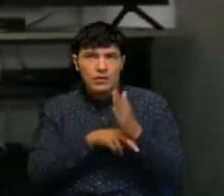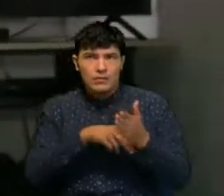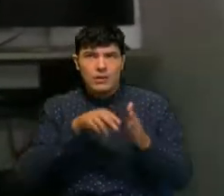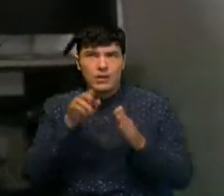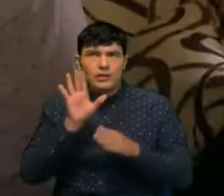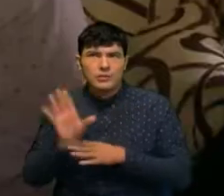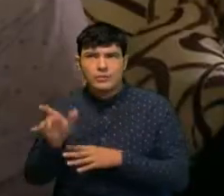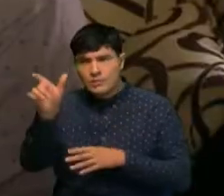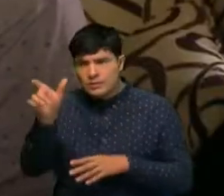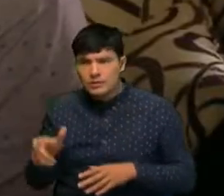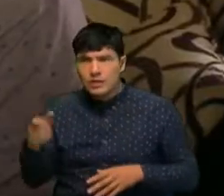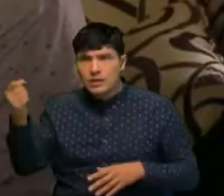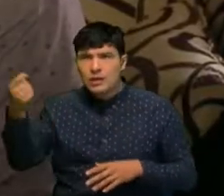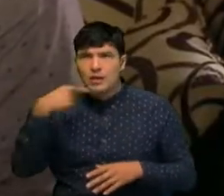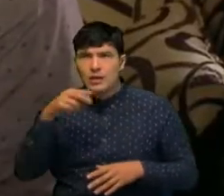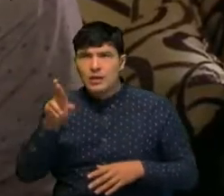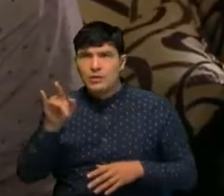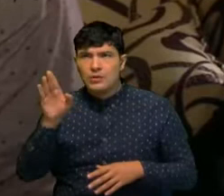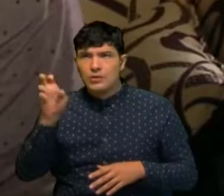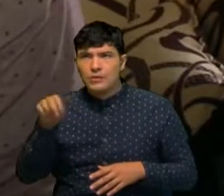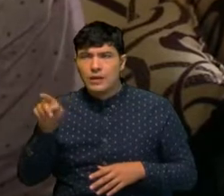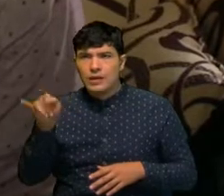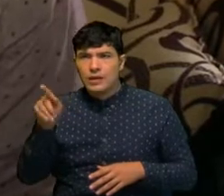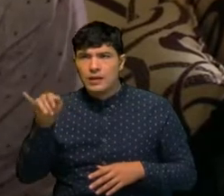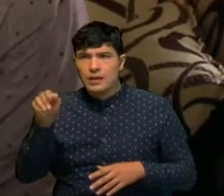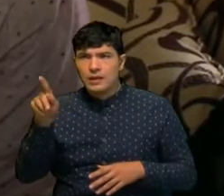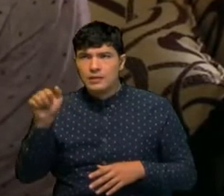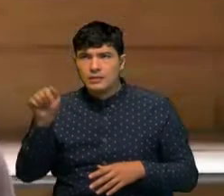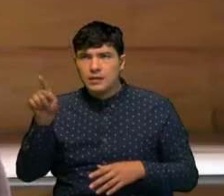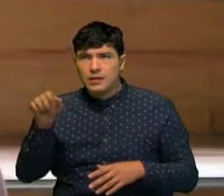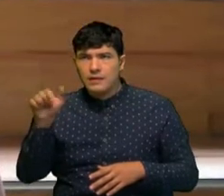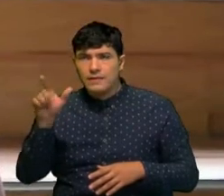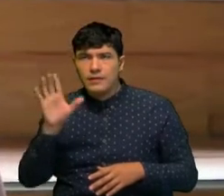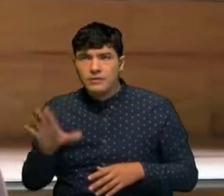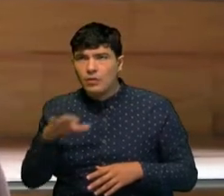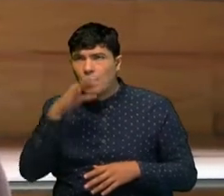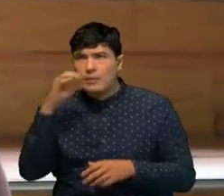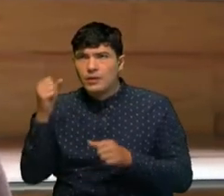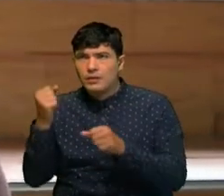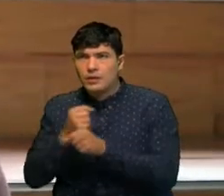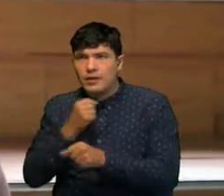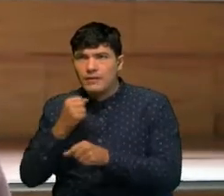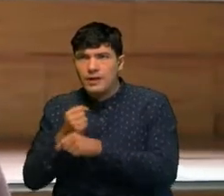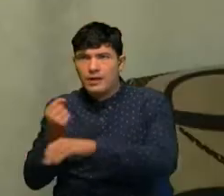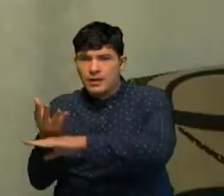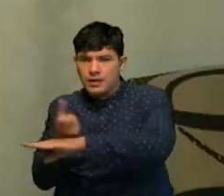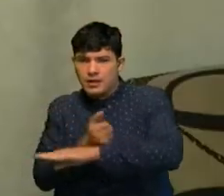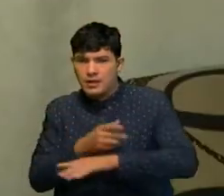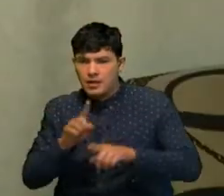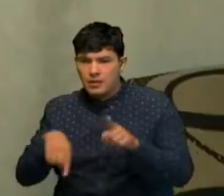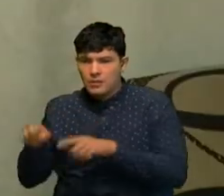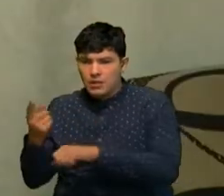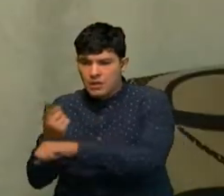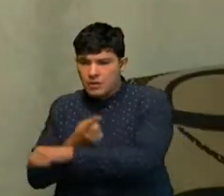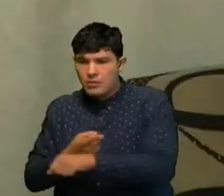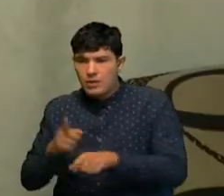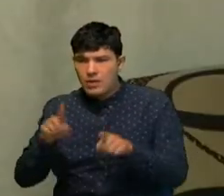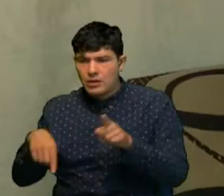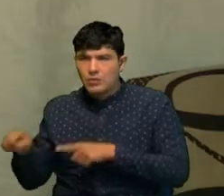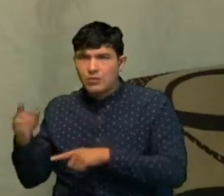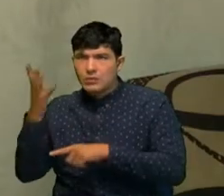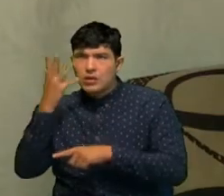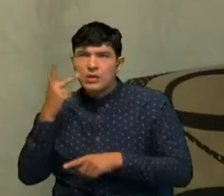pregunta que hace el señor Rubén Landazábal, quien trabajaba como jardinero por ciertas horas de ciertos días. Yo trabajaba en el